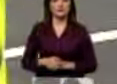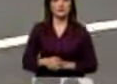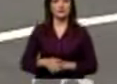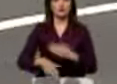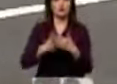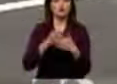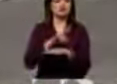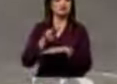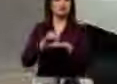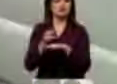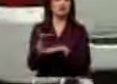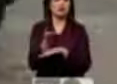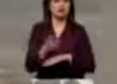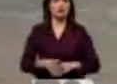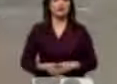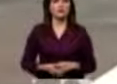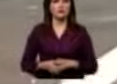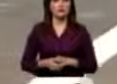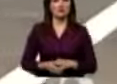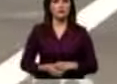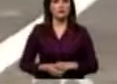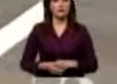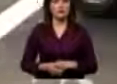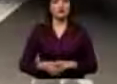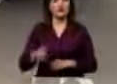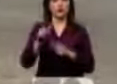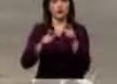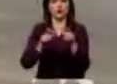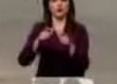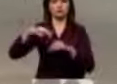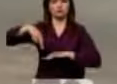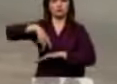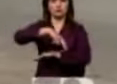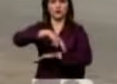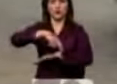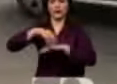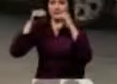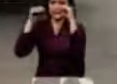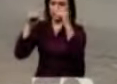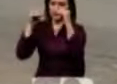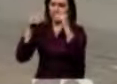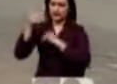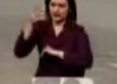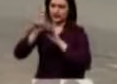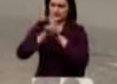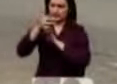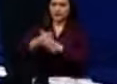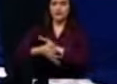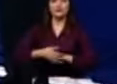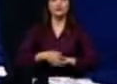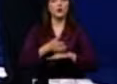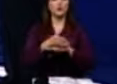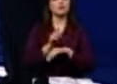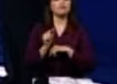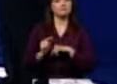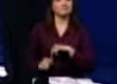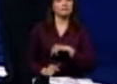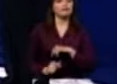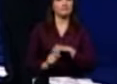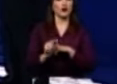de manera normal. También se está dando educación vial a los peatones para que cumplan con la ley. Más adelante les presento los detalles y también las impresiones